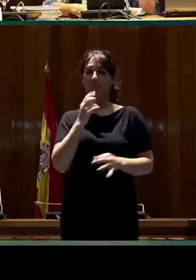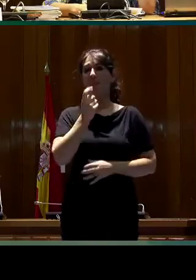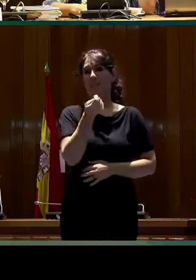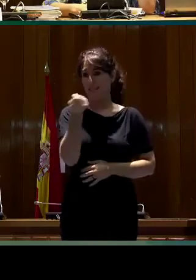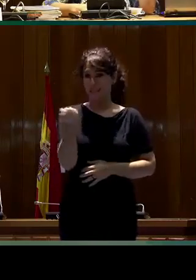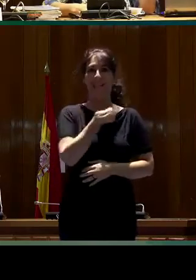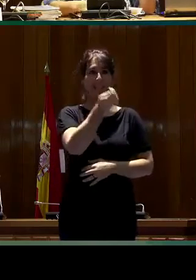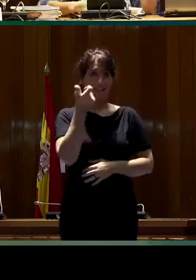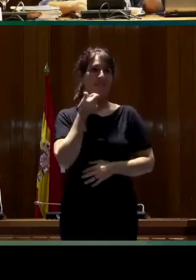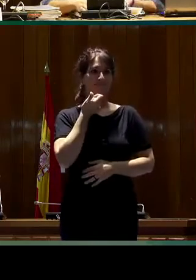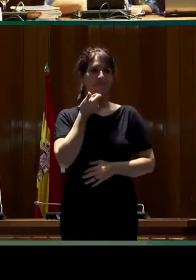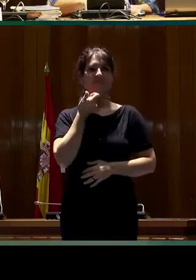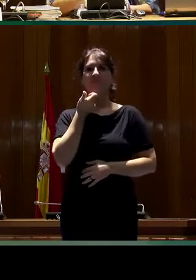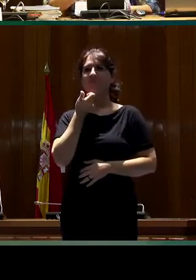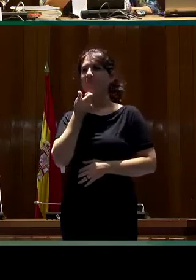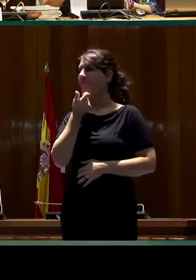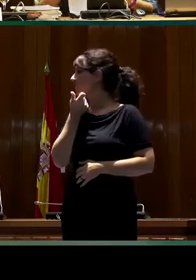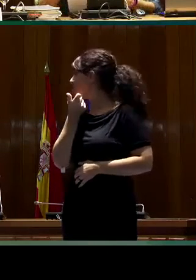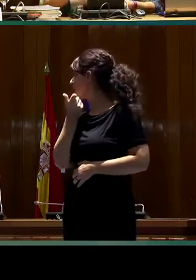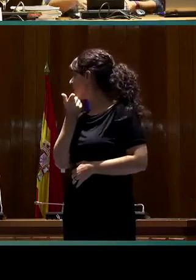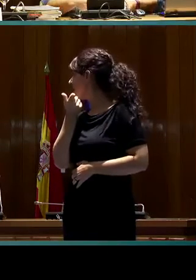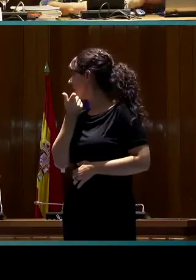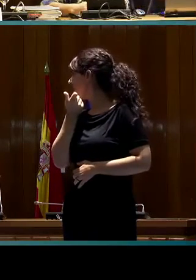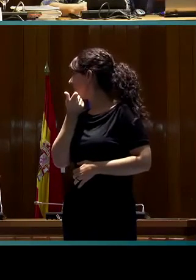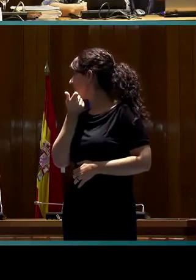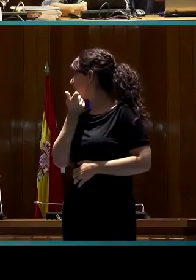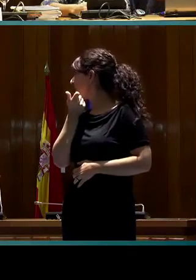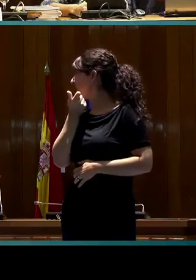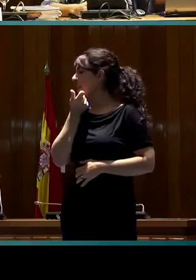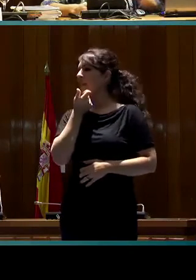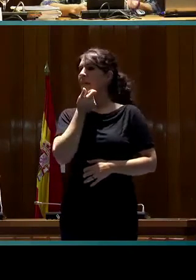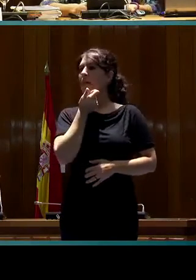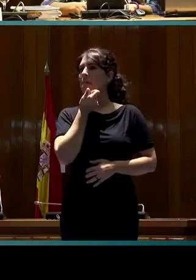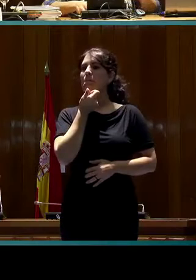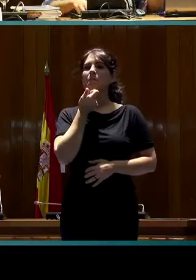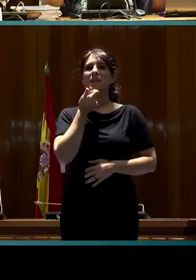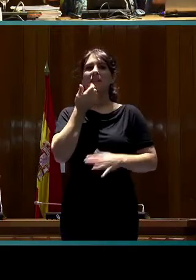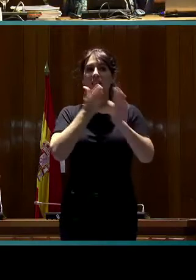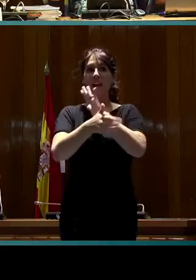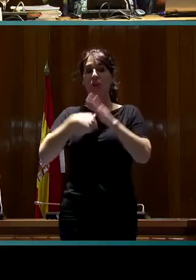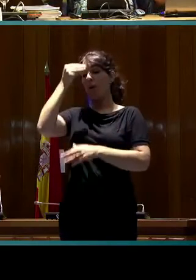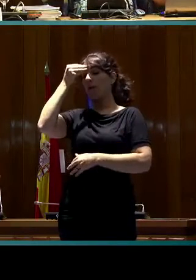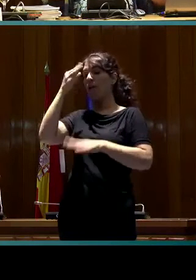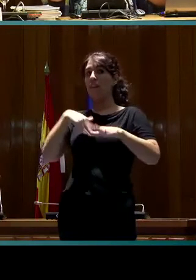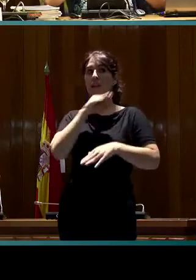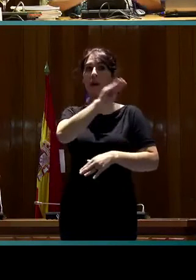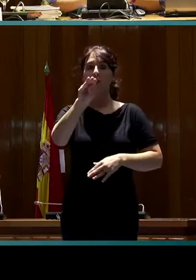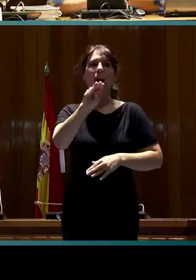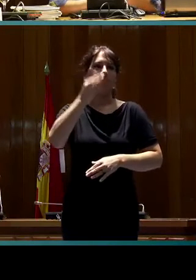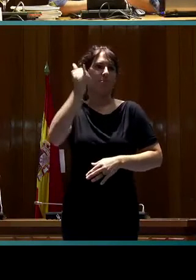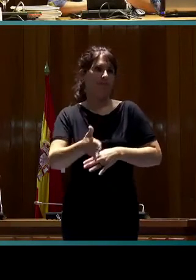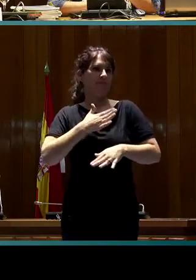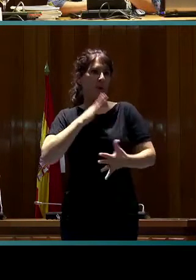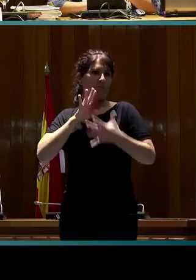gente. Bueno, ya me dais la razón a cosas que yo considero que son así, ¿eh? El por qué. Yo os